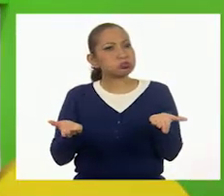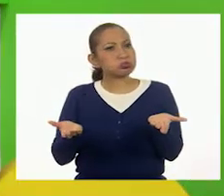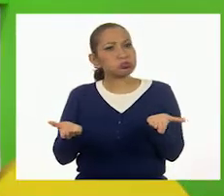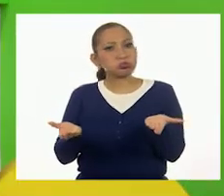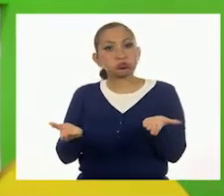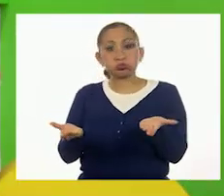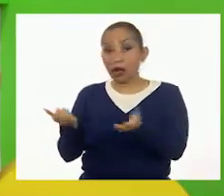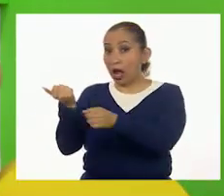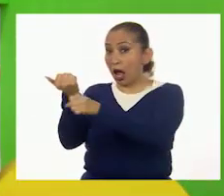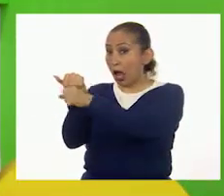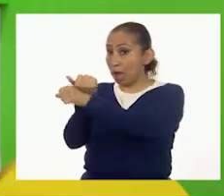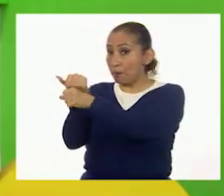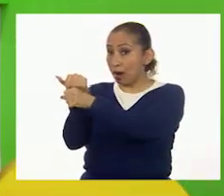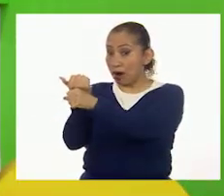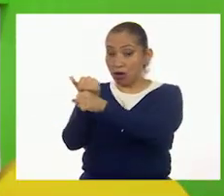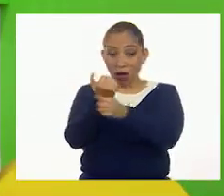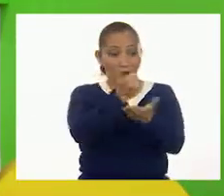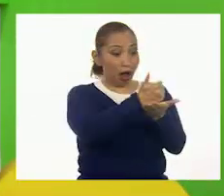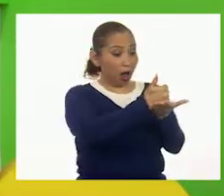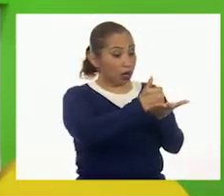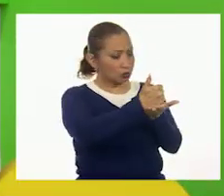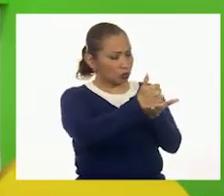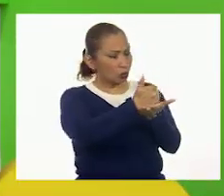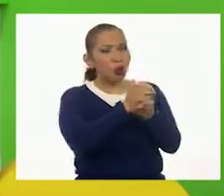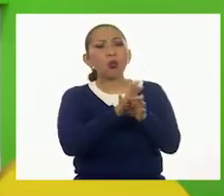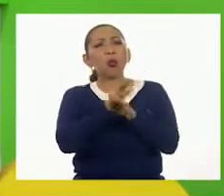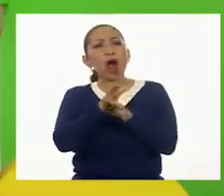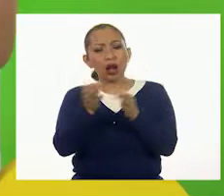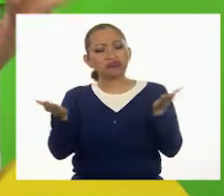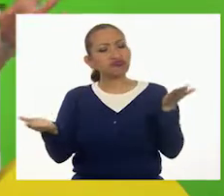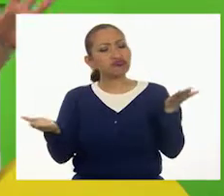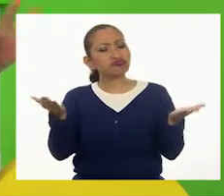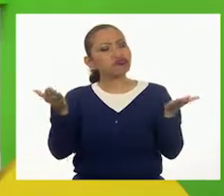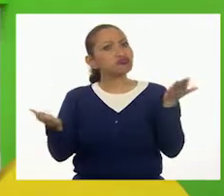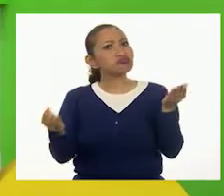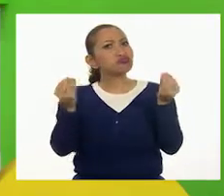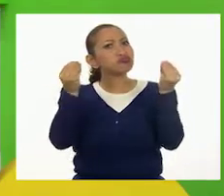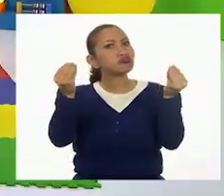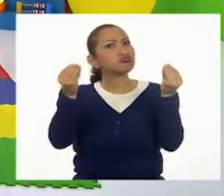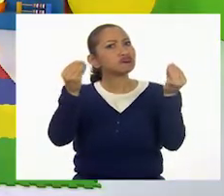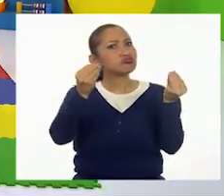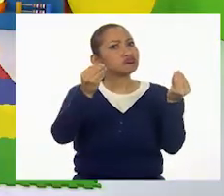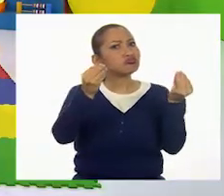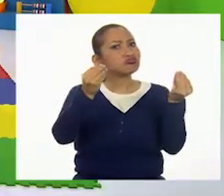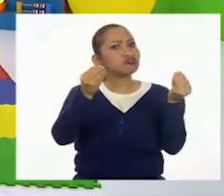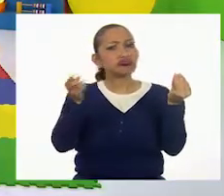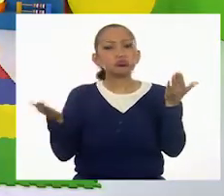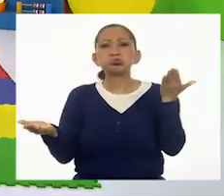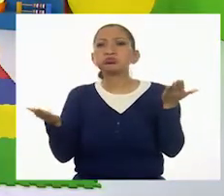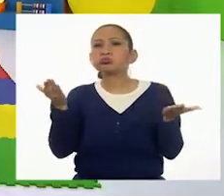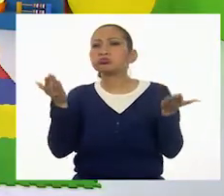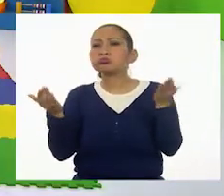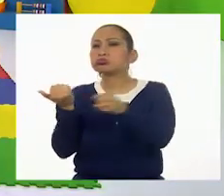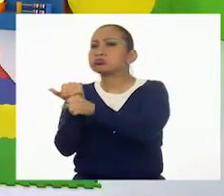Entre el color amarillo y el color azul, ¿en cuál recipiente hay muchos botones?